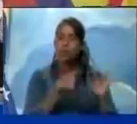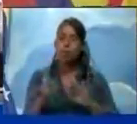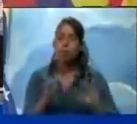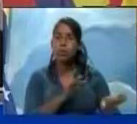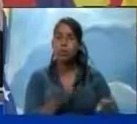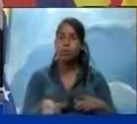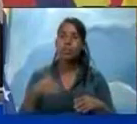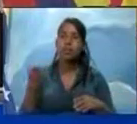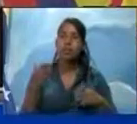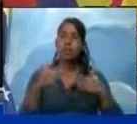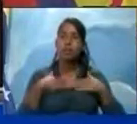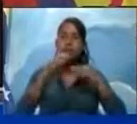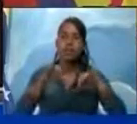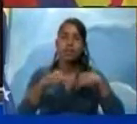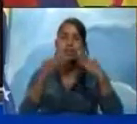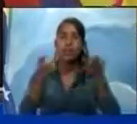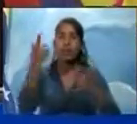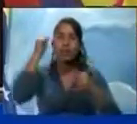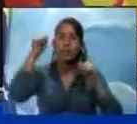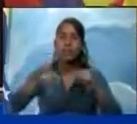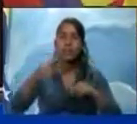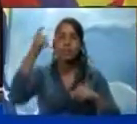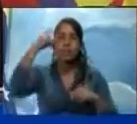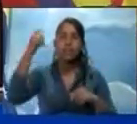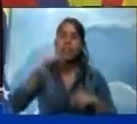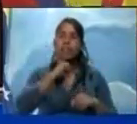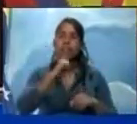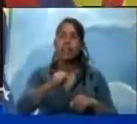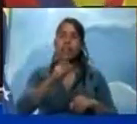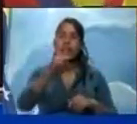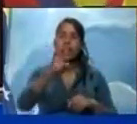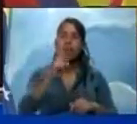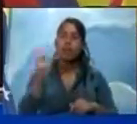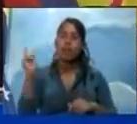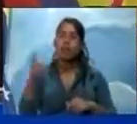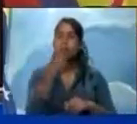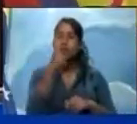computadora, que mi regalo para ti en este día es